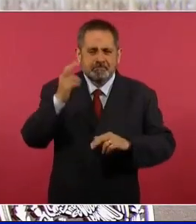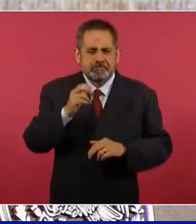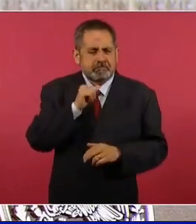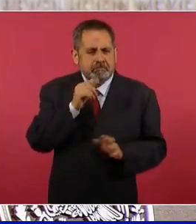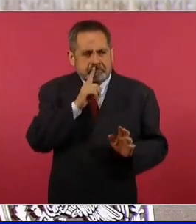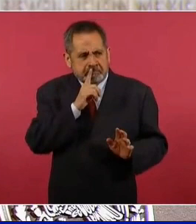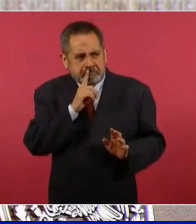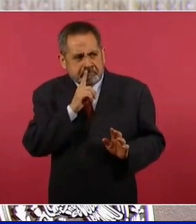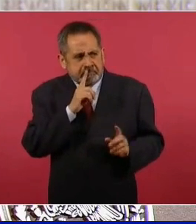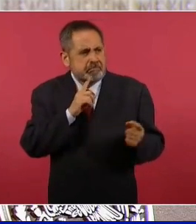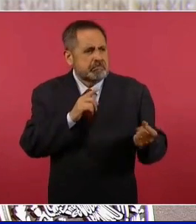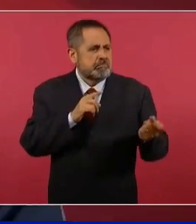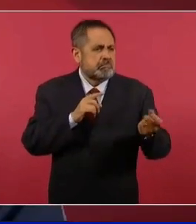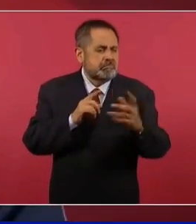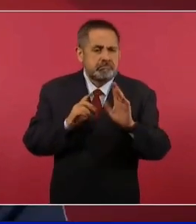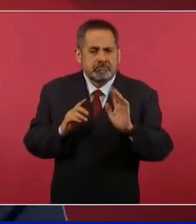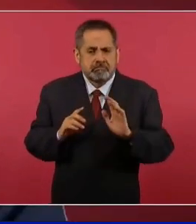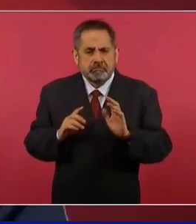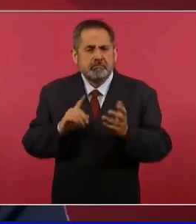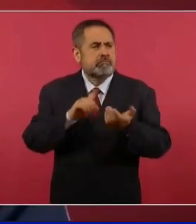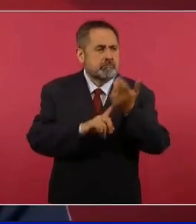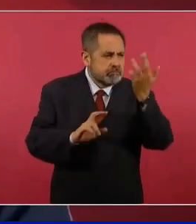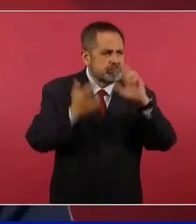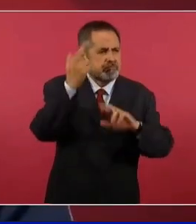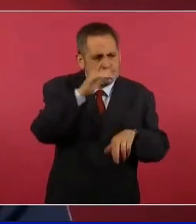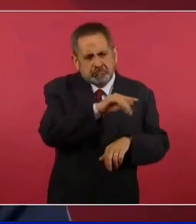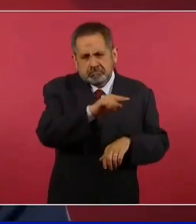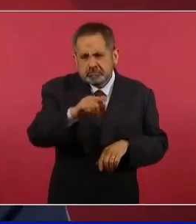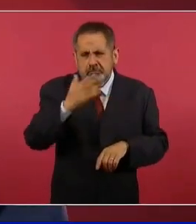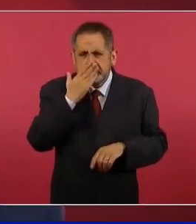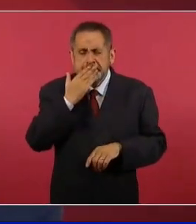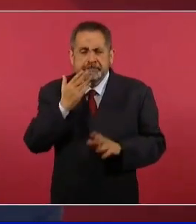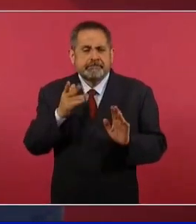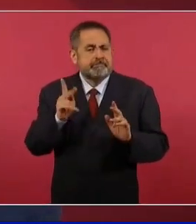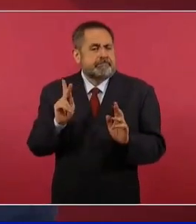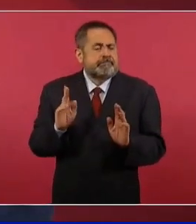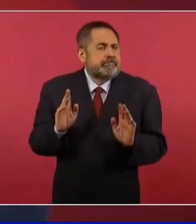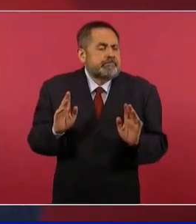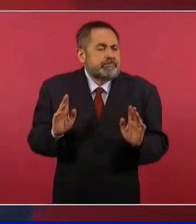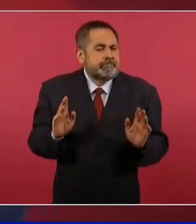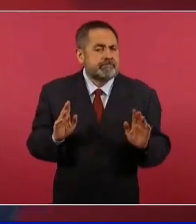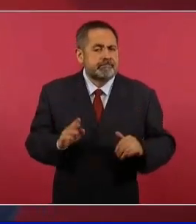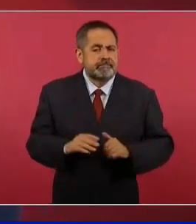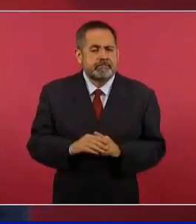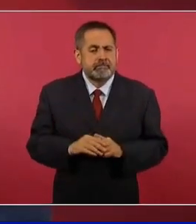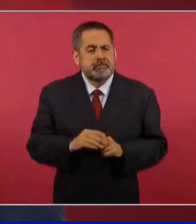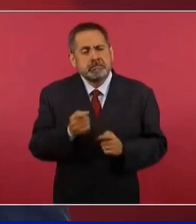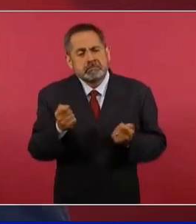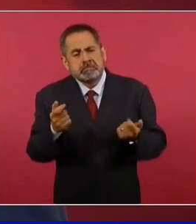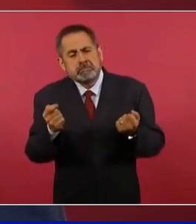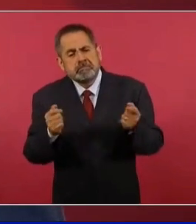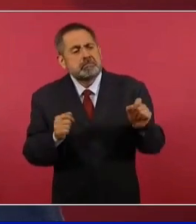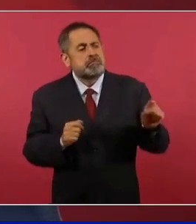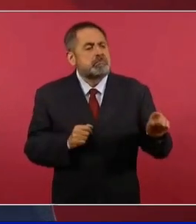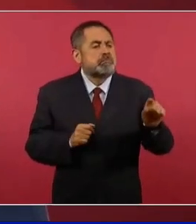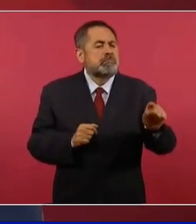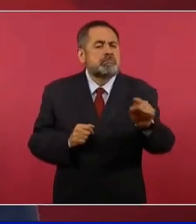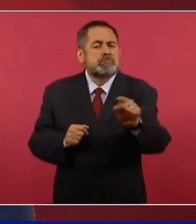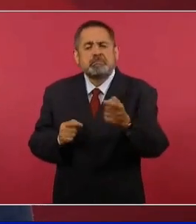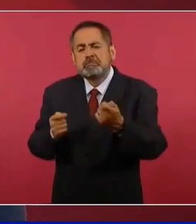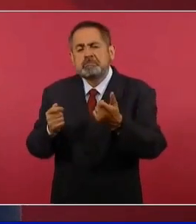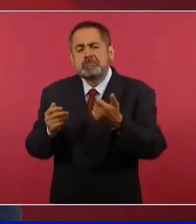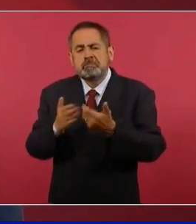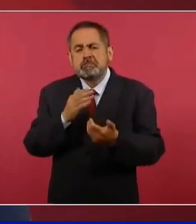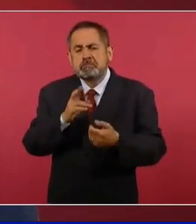excesivos, qué bueno que hay huelgas, pero son pocas,